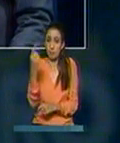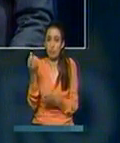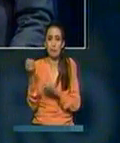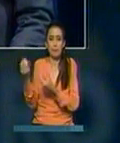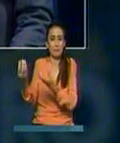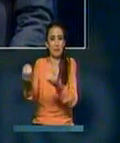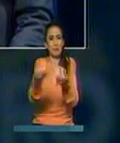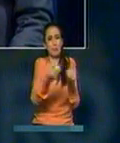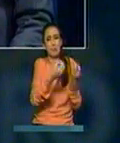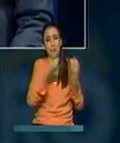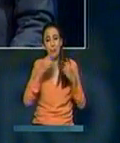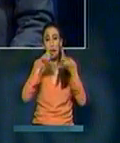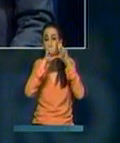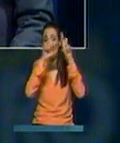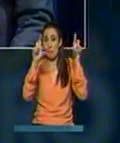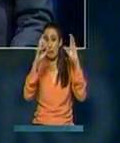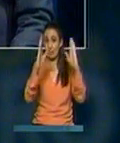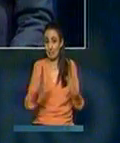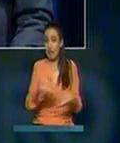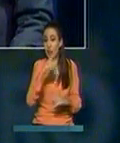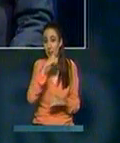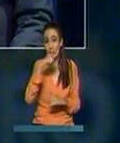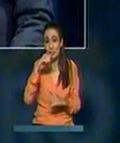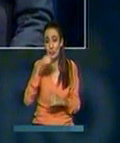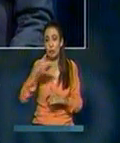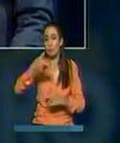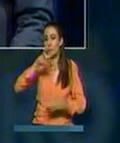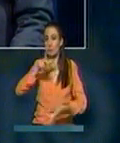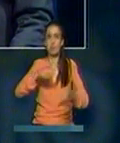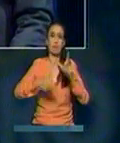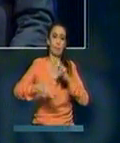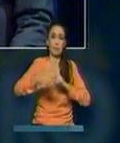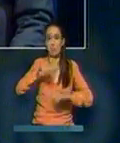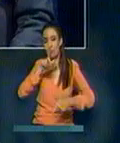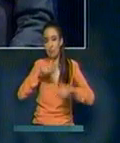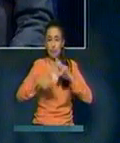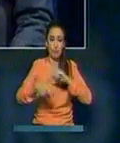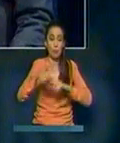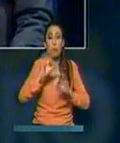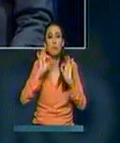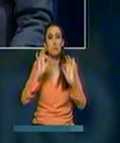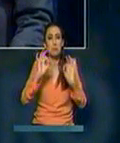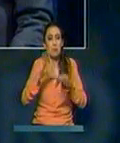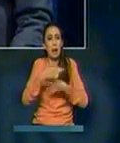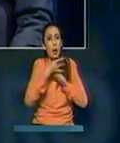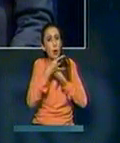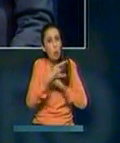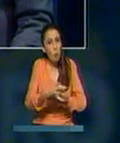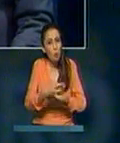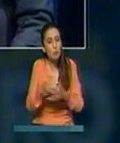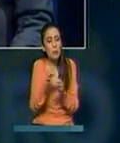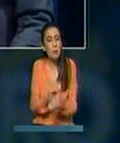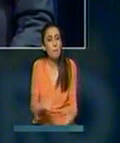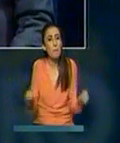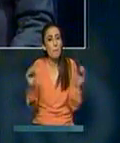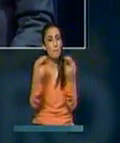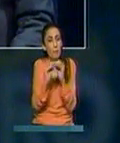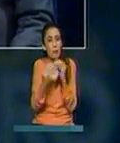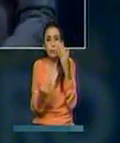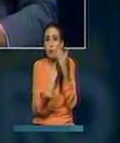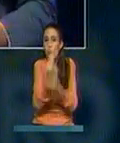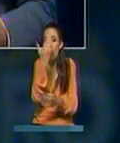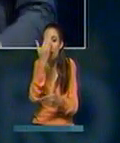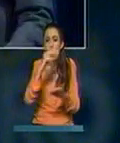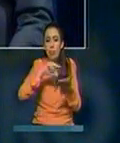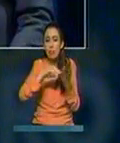cientos de cerveceros artesanales, donde degustamos cervezas exquisitas y, lo más importante, con muchísima innovación,